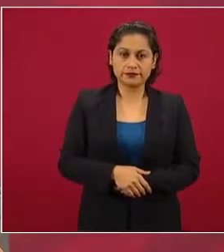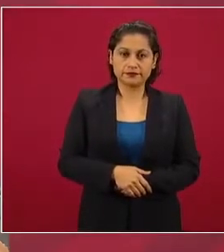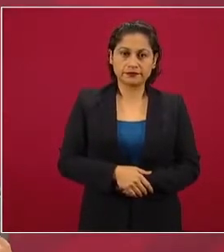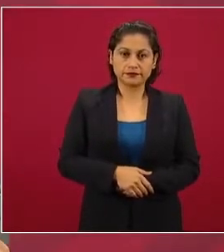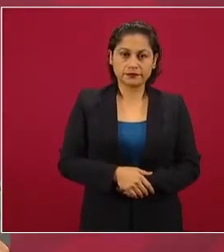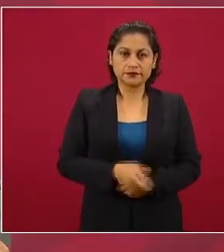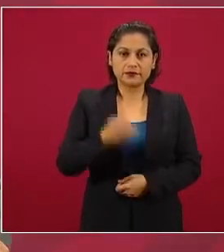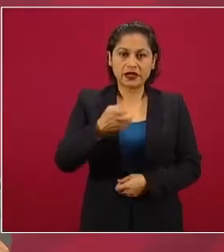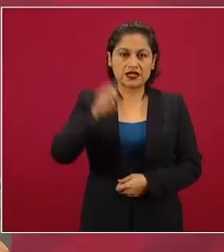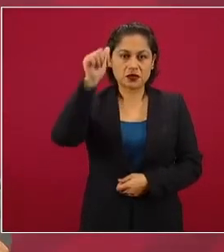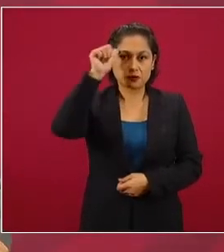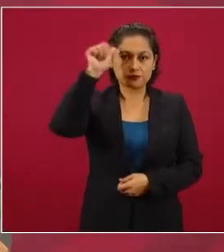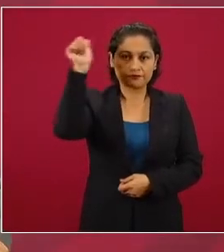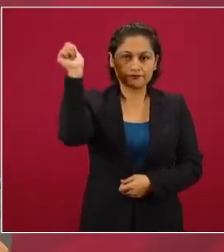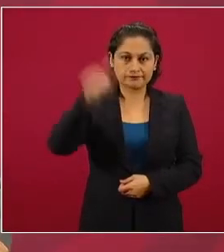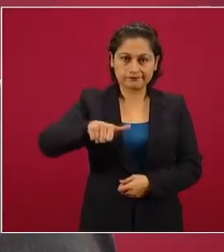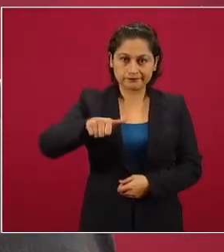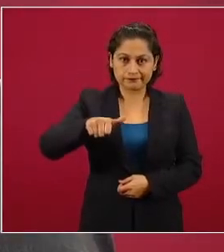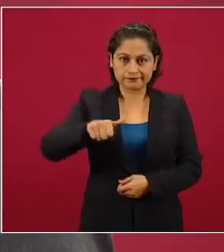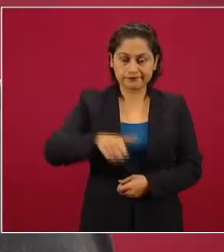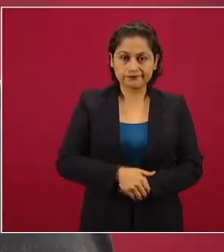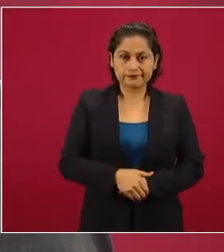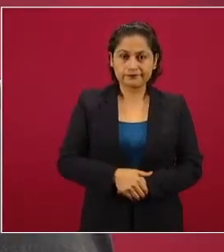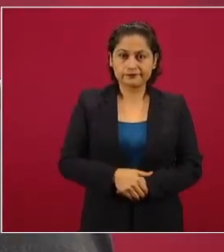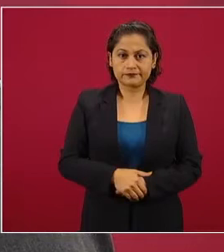eso es pecado.